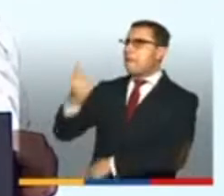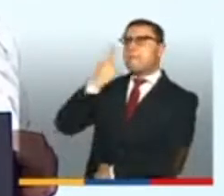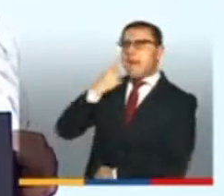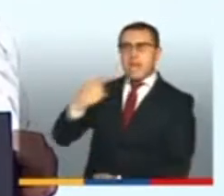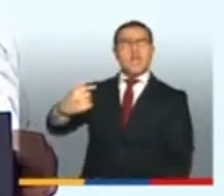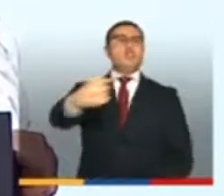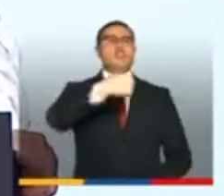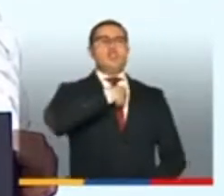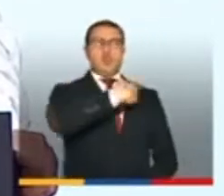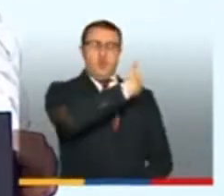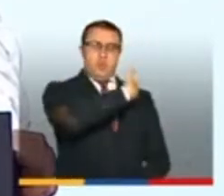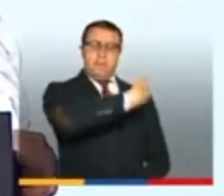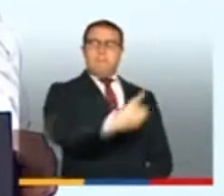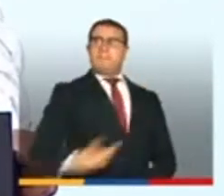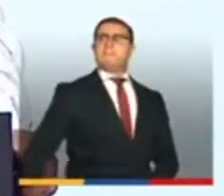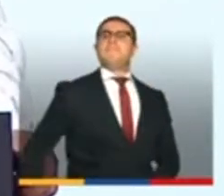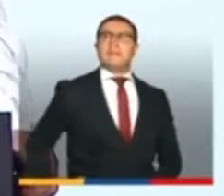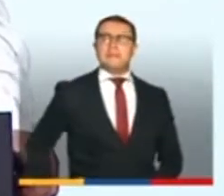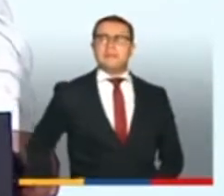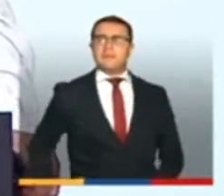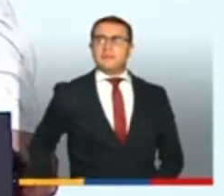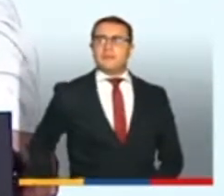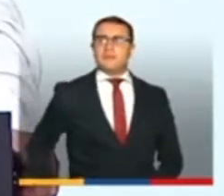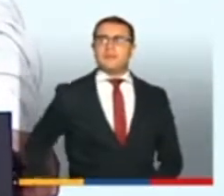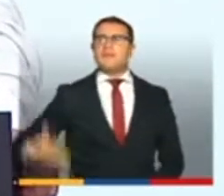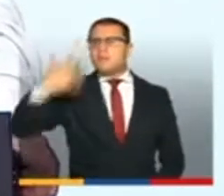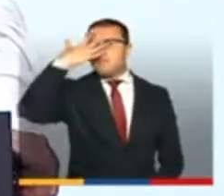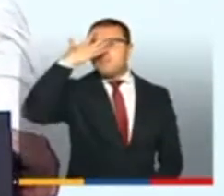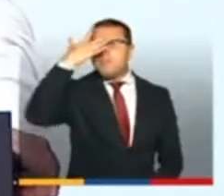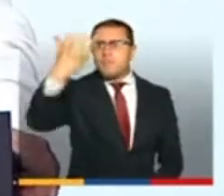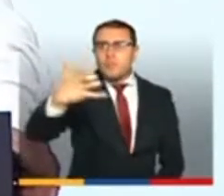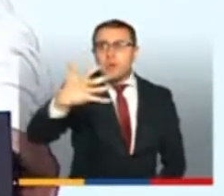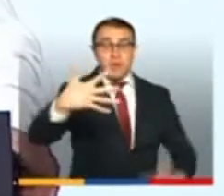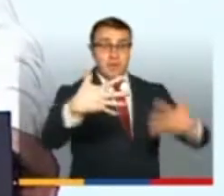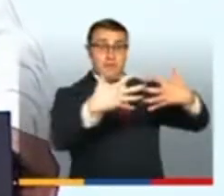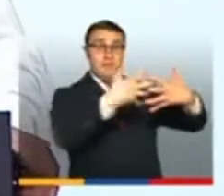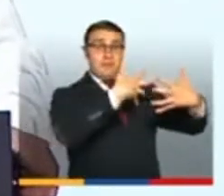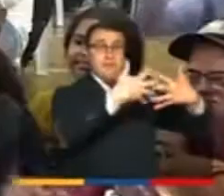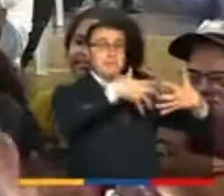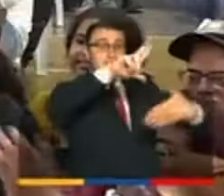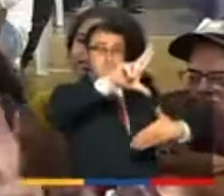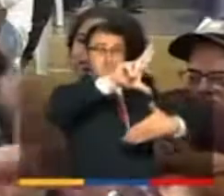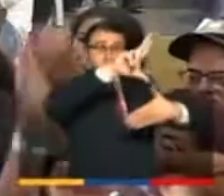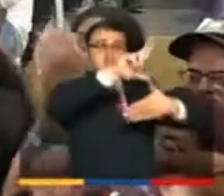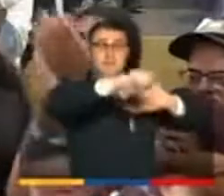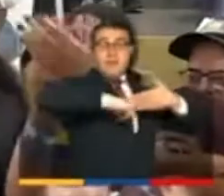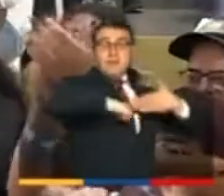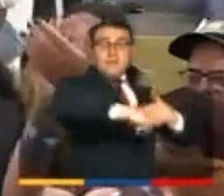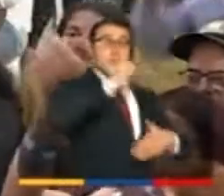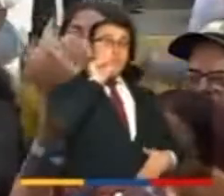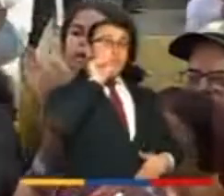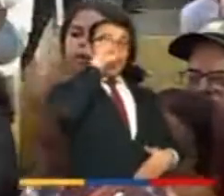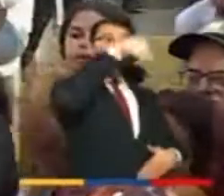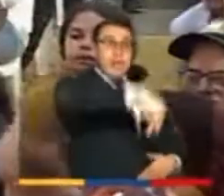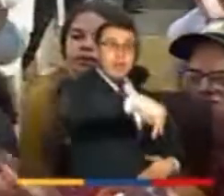porque el sistema interamericano de Derechos Humanos me defendió